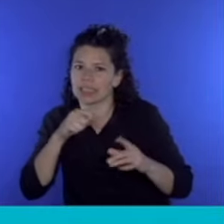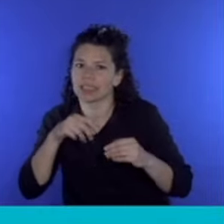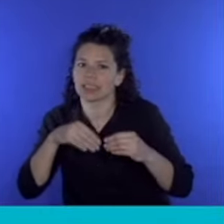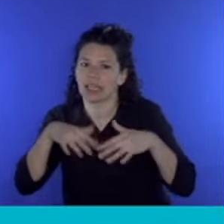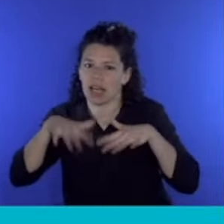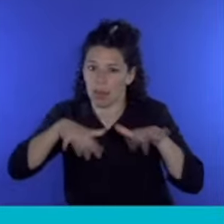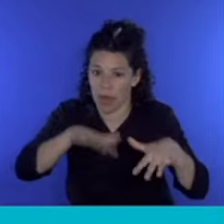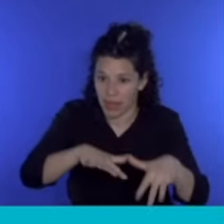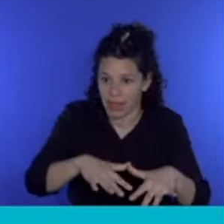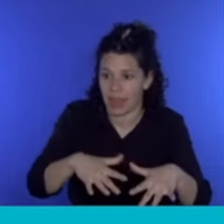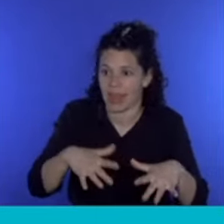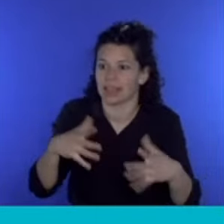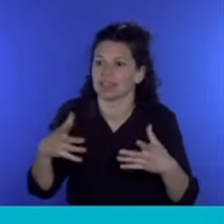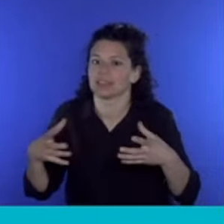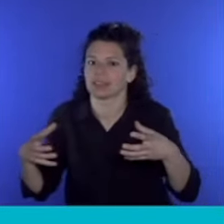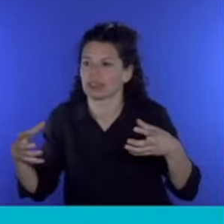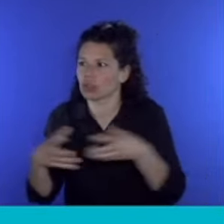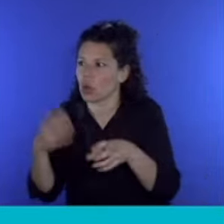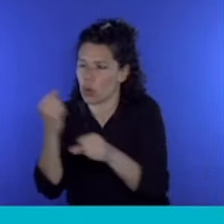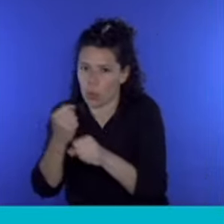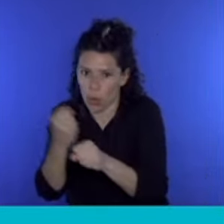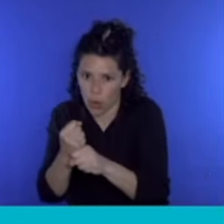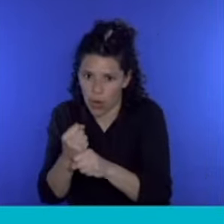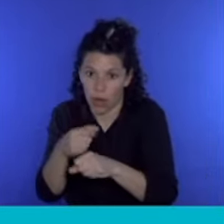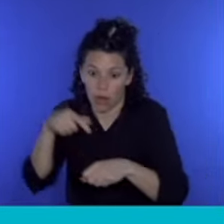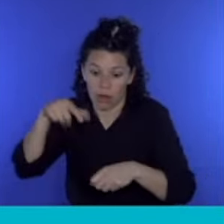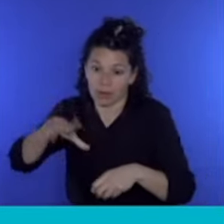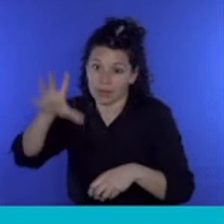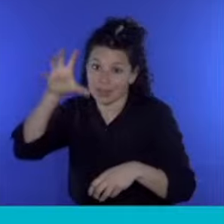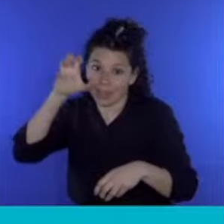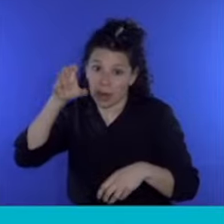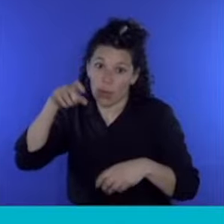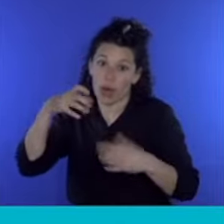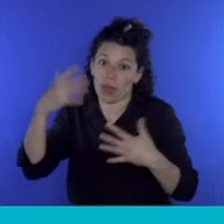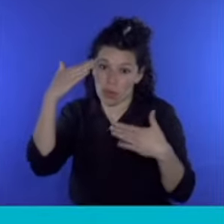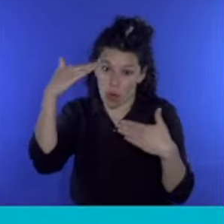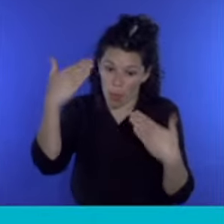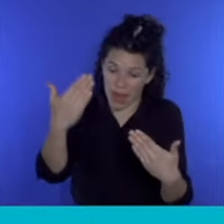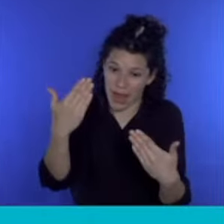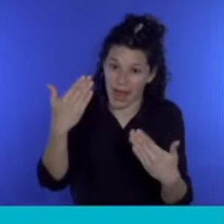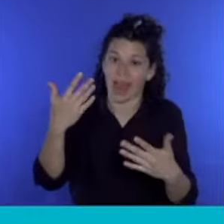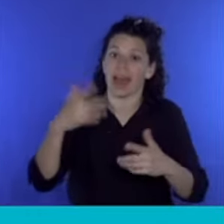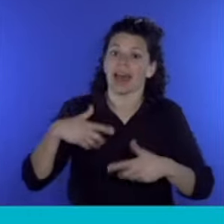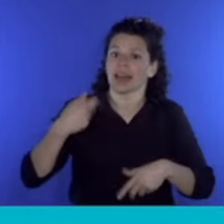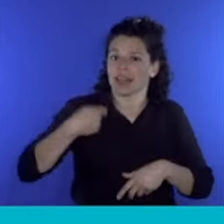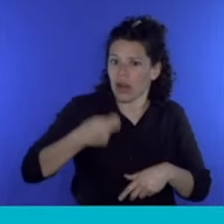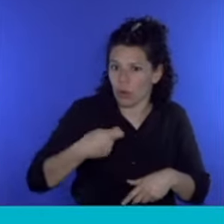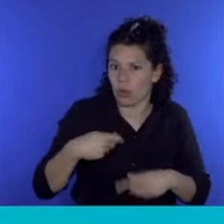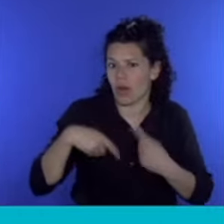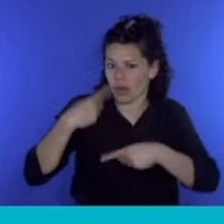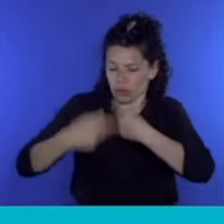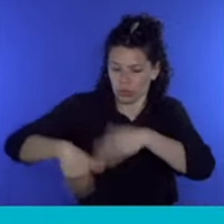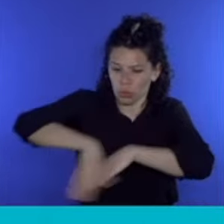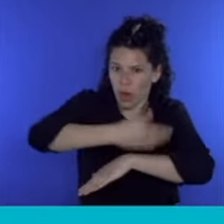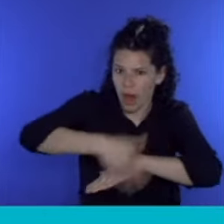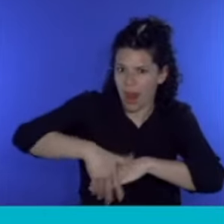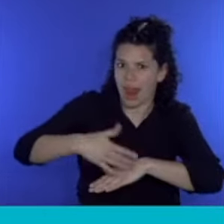militancia del Partido Obrero. Así que bueno, desde acá, recordatorio al Barba y un homenaje a los jubilados que siguen en la calle enfrentando esta